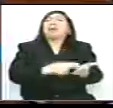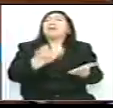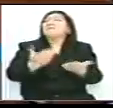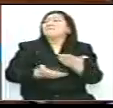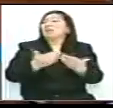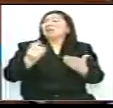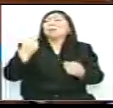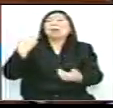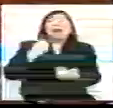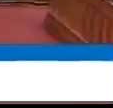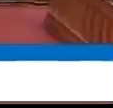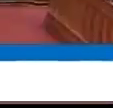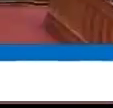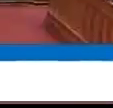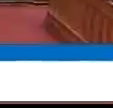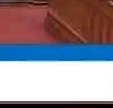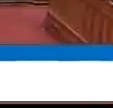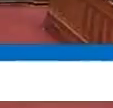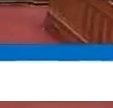Muchas gracias.